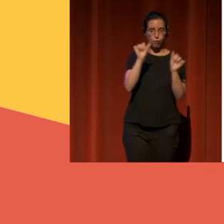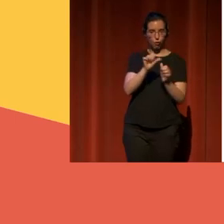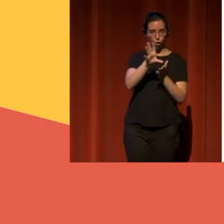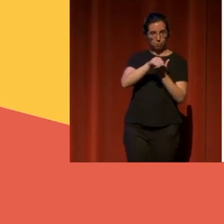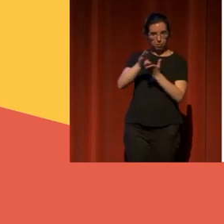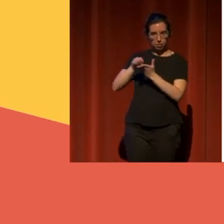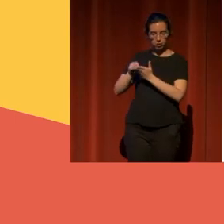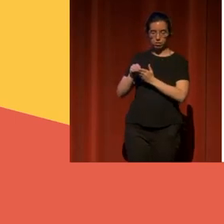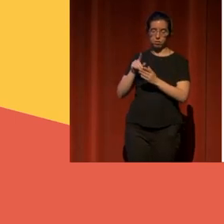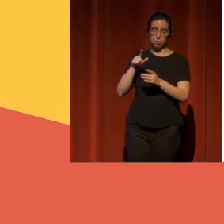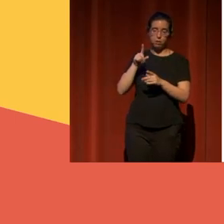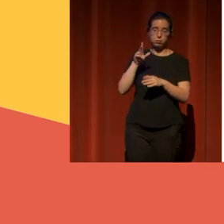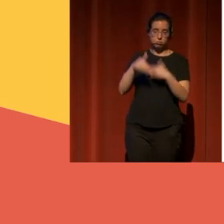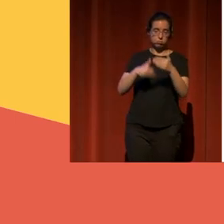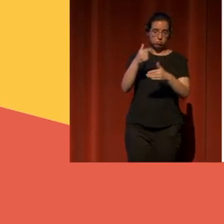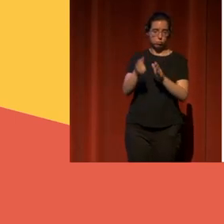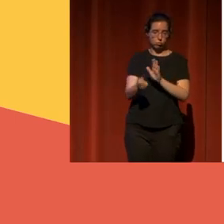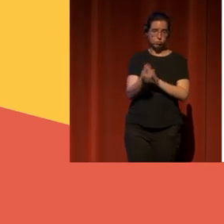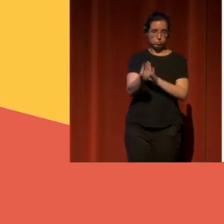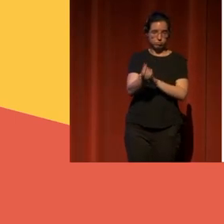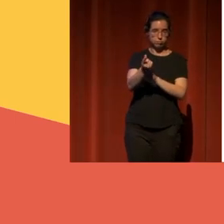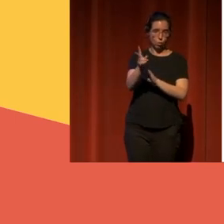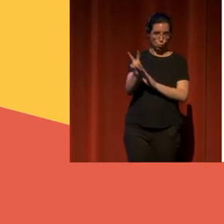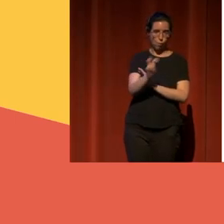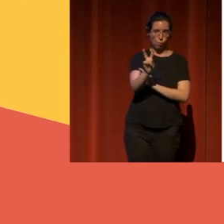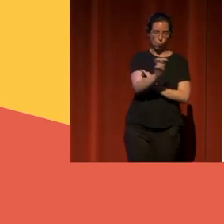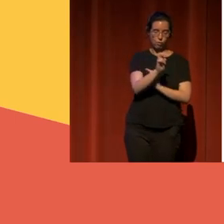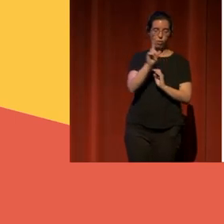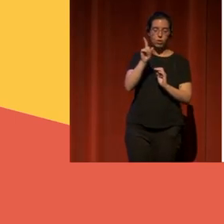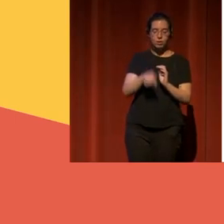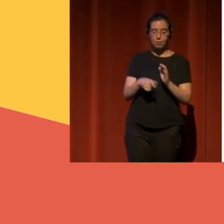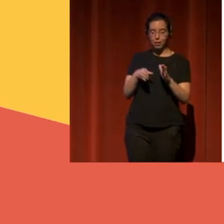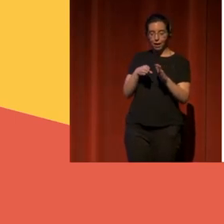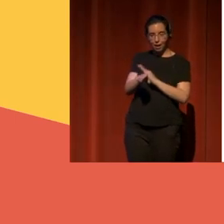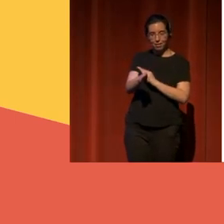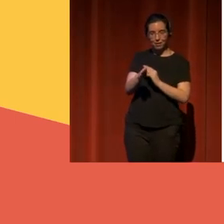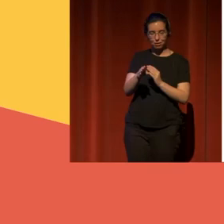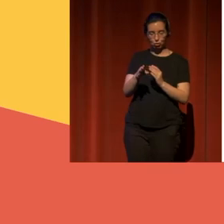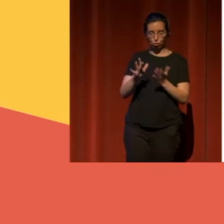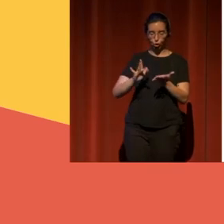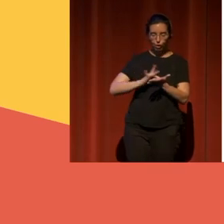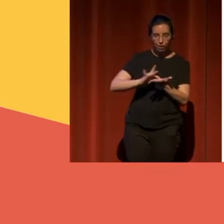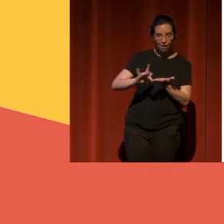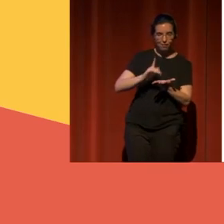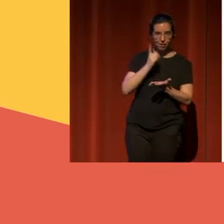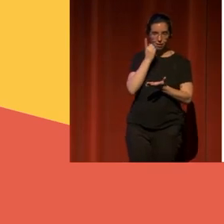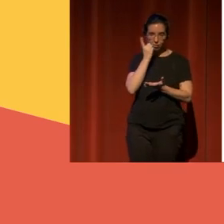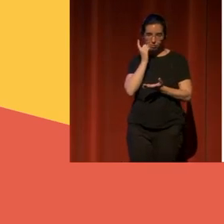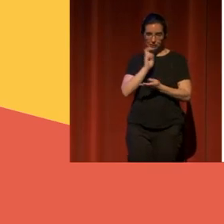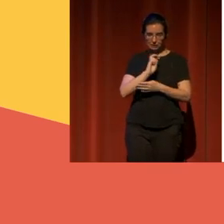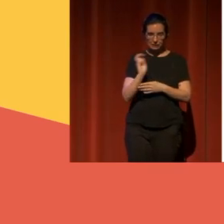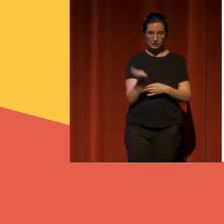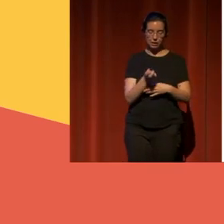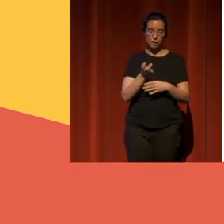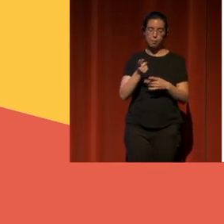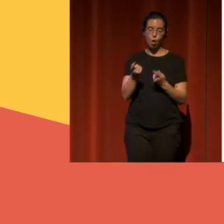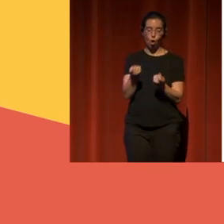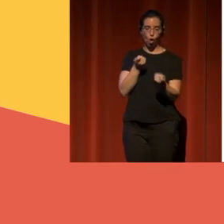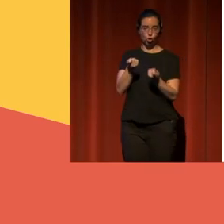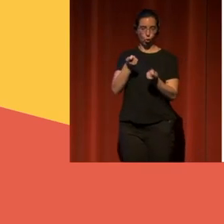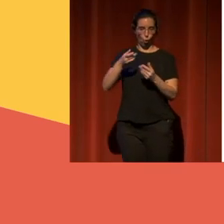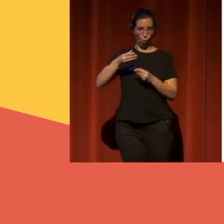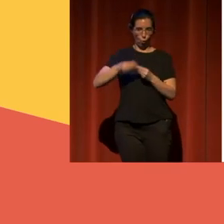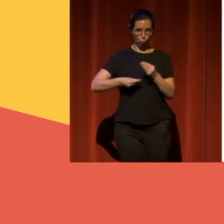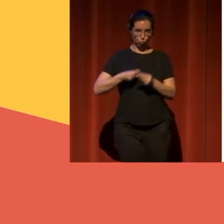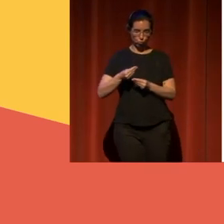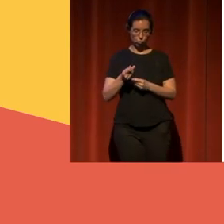que irán surgiendo, ¿no? Facilitar el acceso público a los dispositivos también, moderando su uso, tal y como hemos dicho, poner en marcha